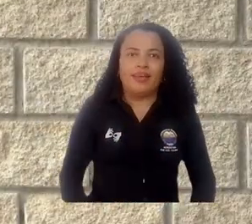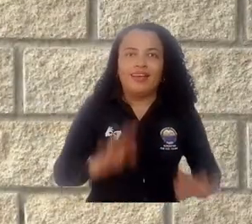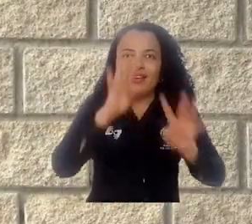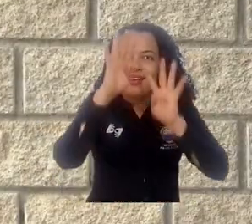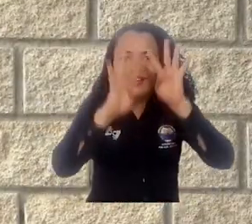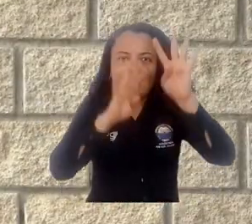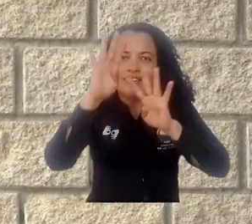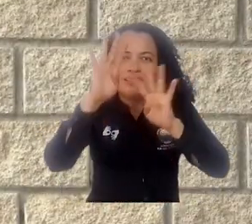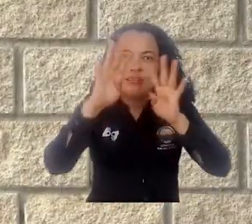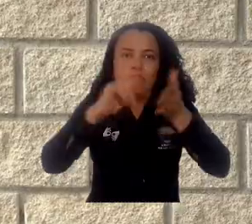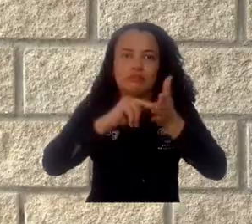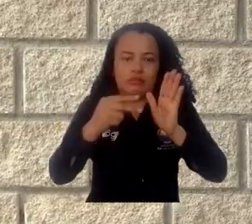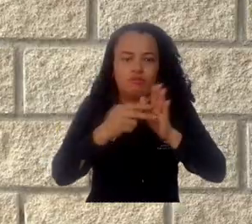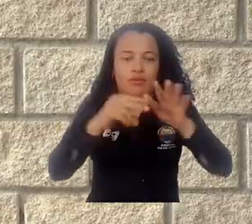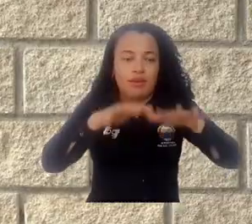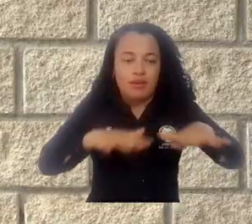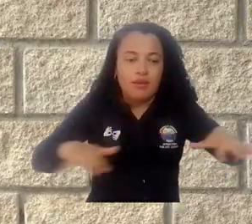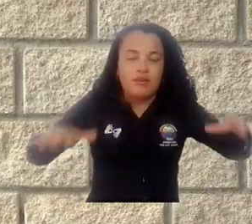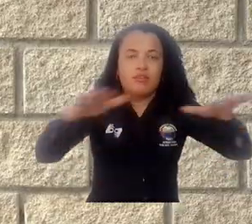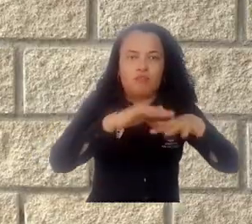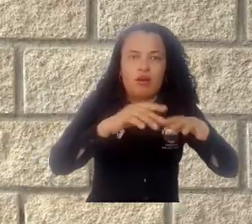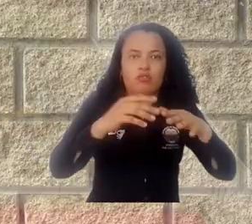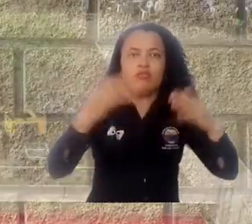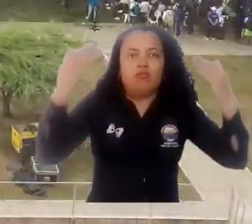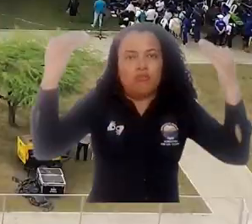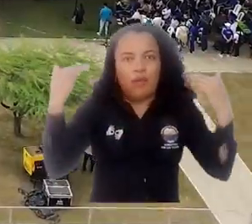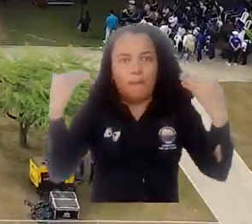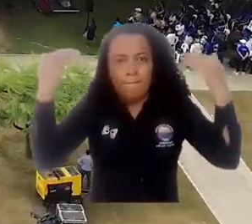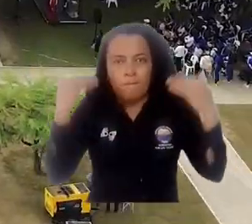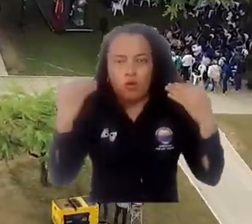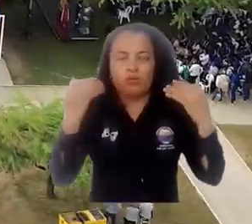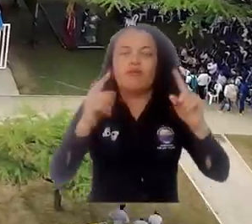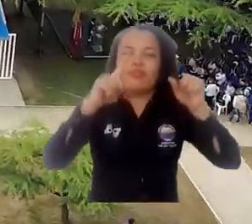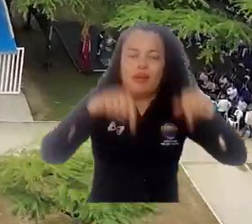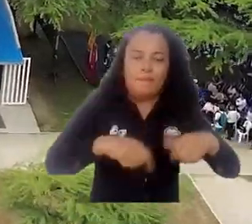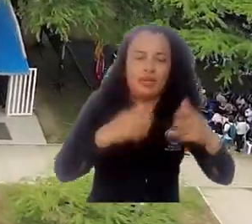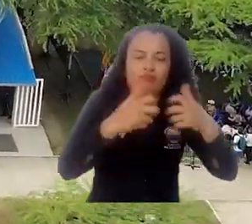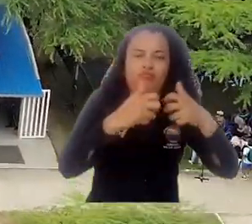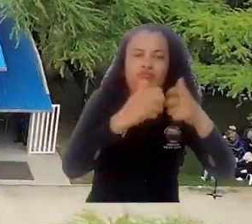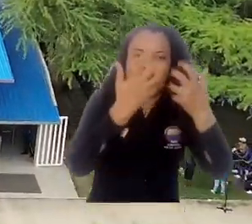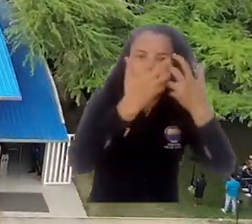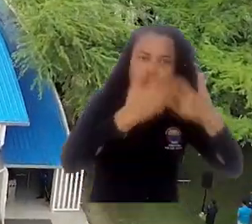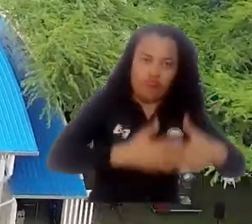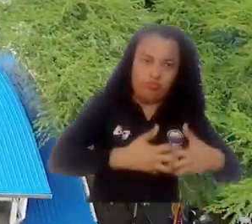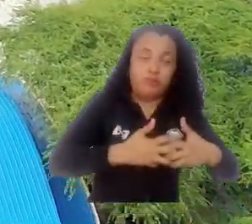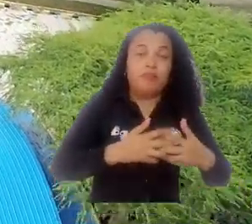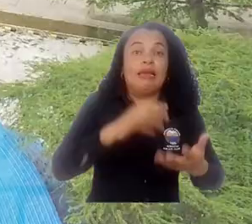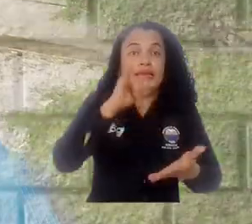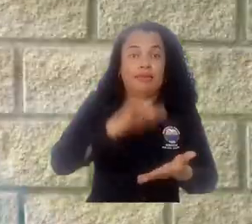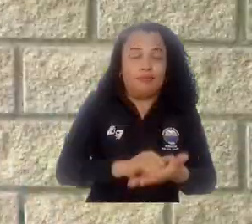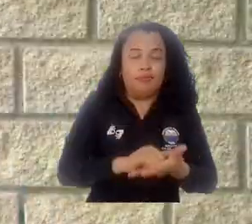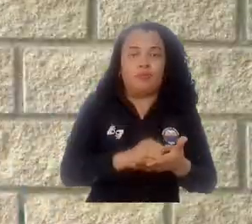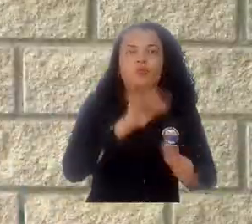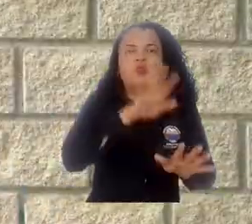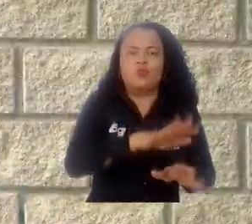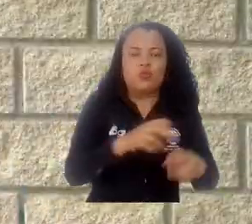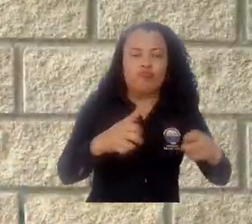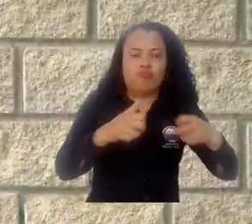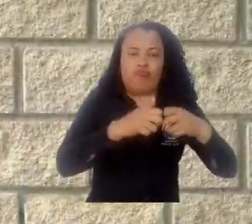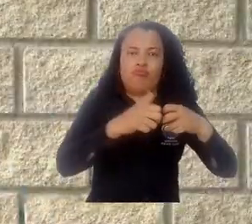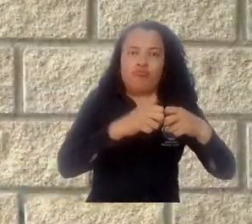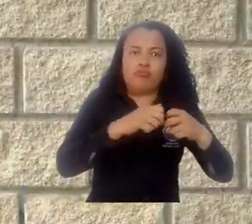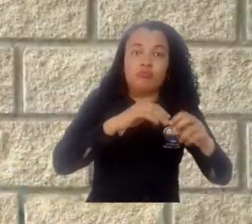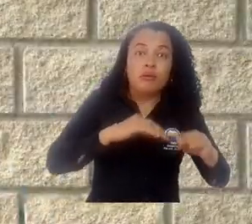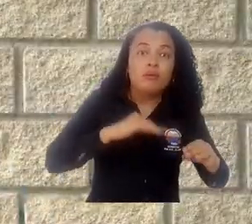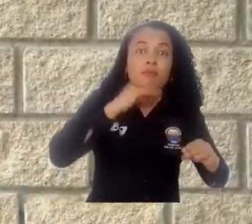también significa que ese espacio no sea solamente para actividad física, sino para generar energía. Pero los excedentes de